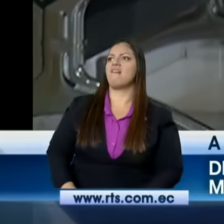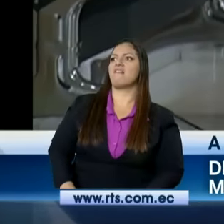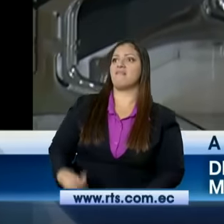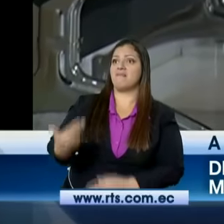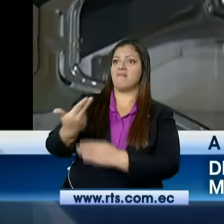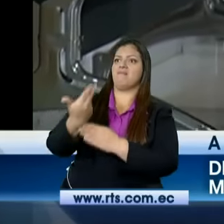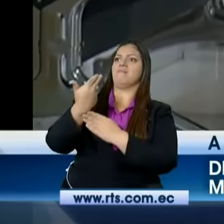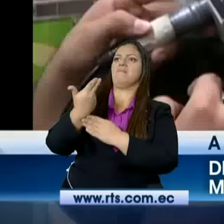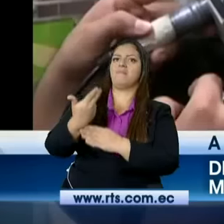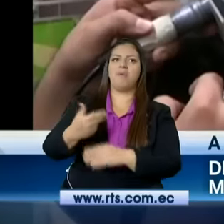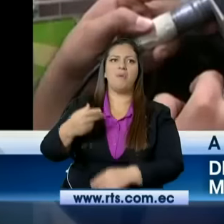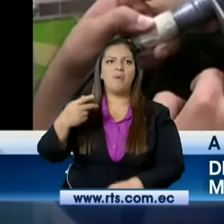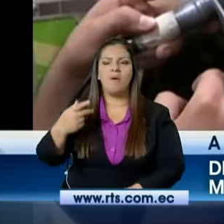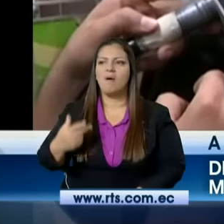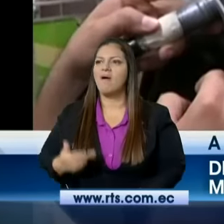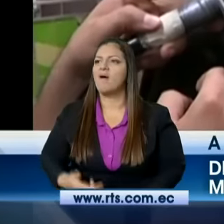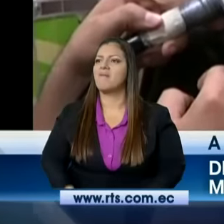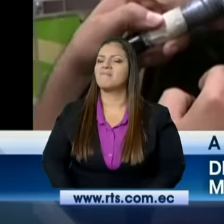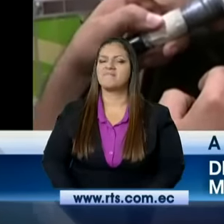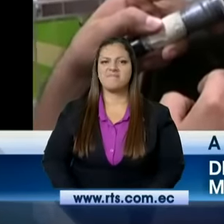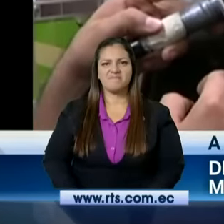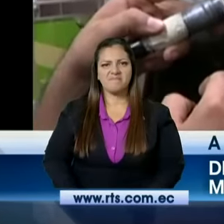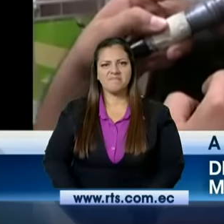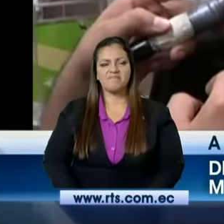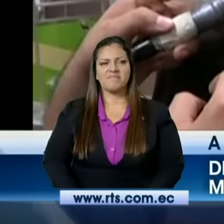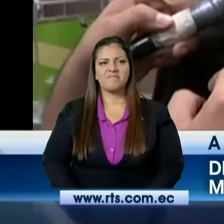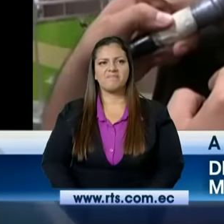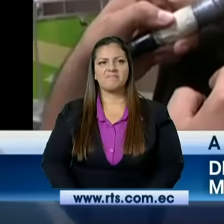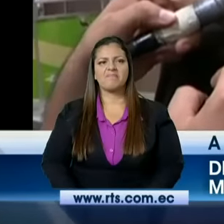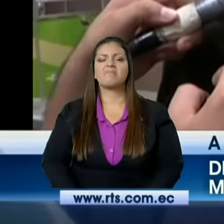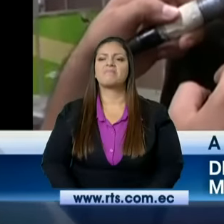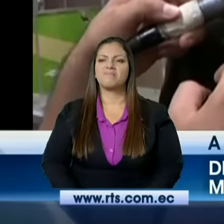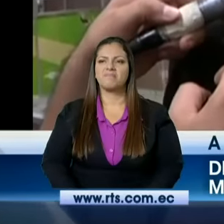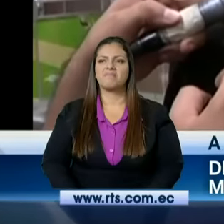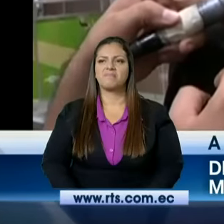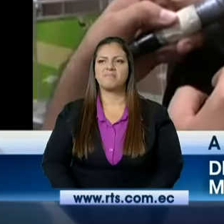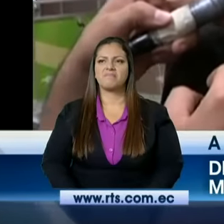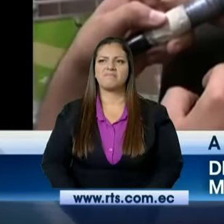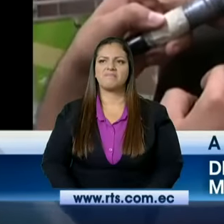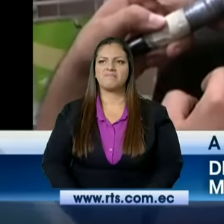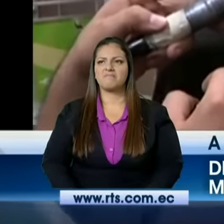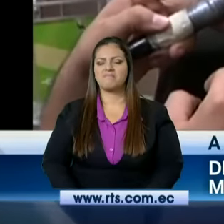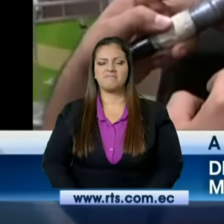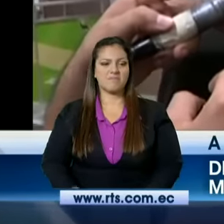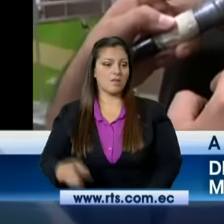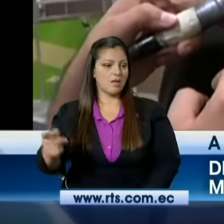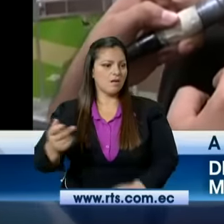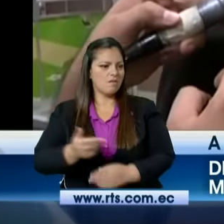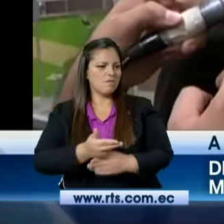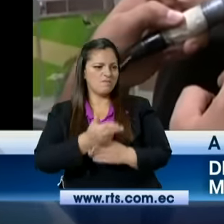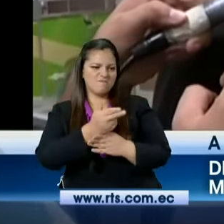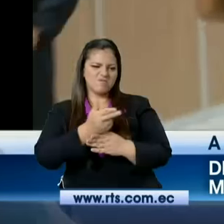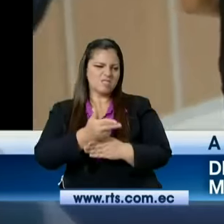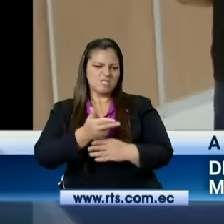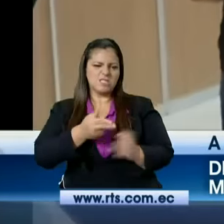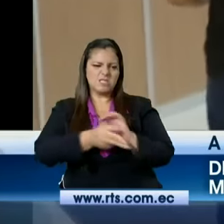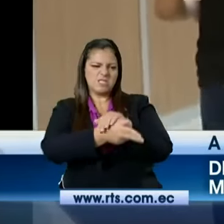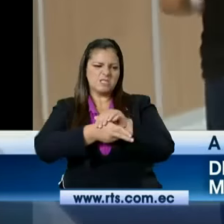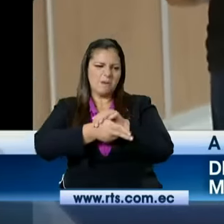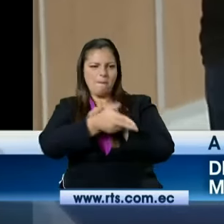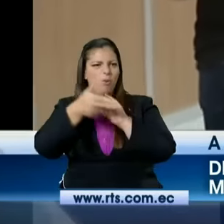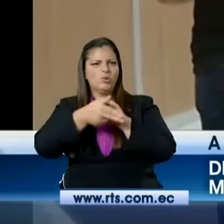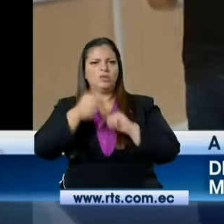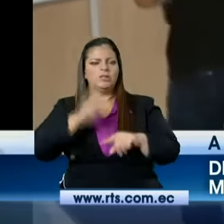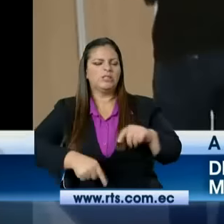que no salió ningún disparo, procediendo a darle con la cacha de la pistola en la cabeza.